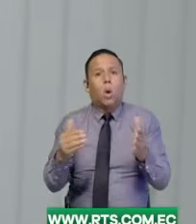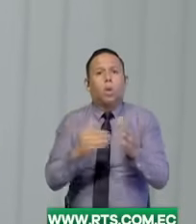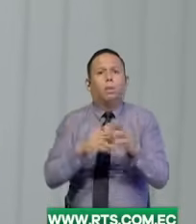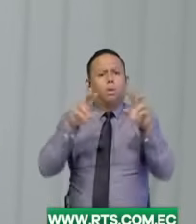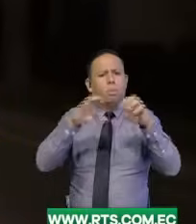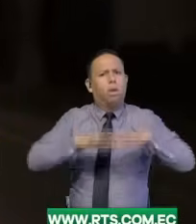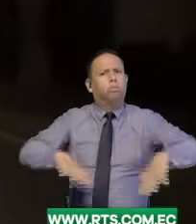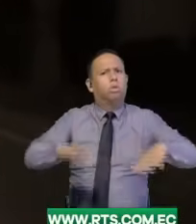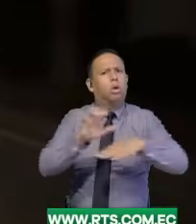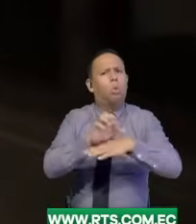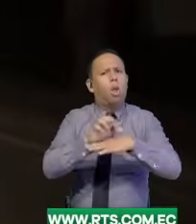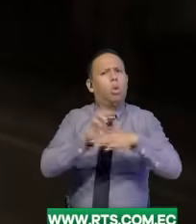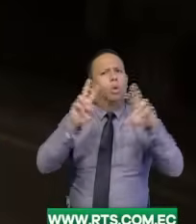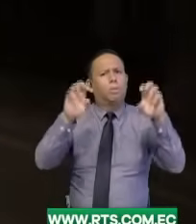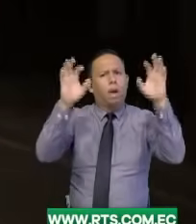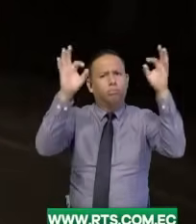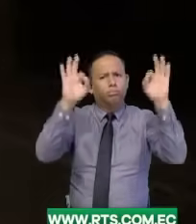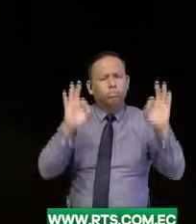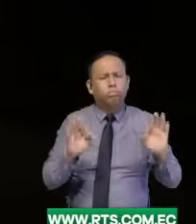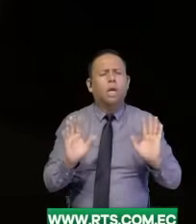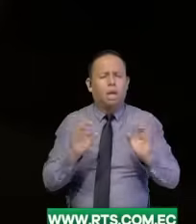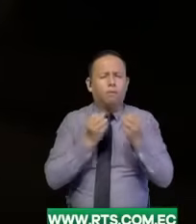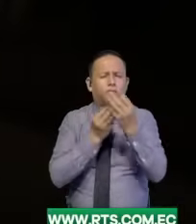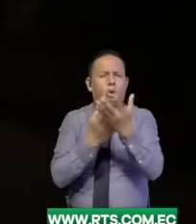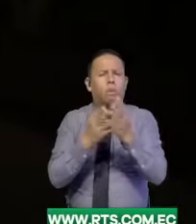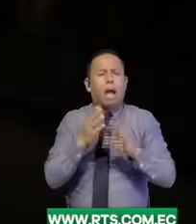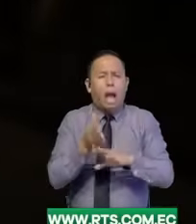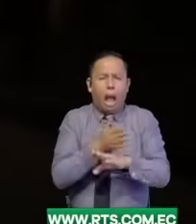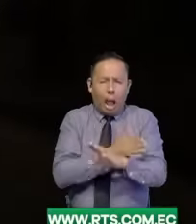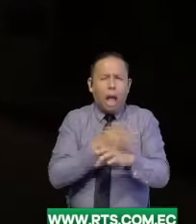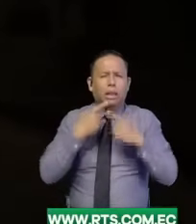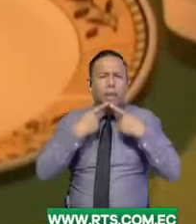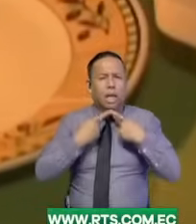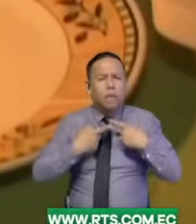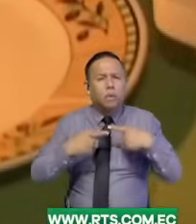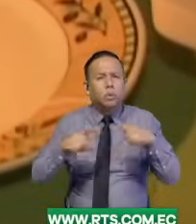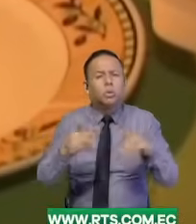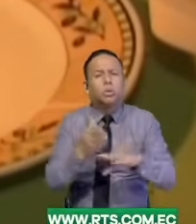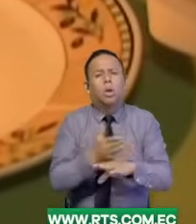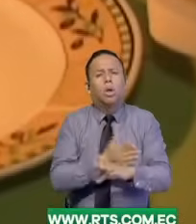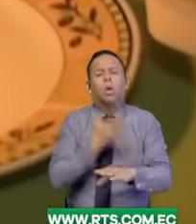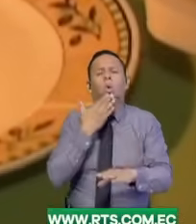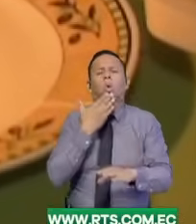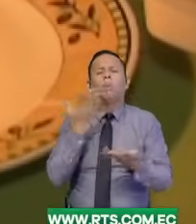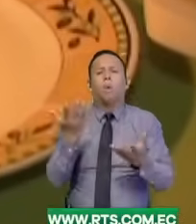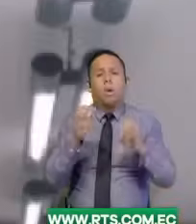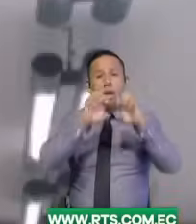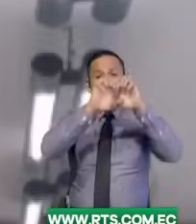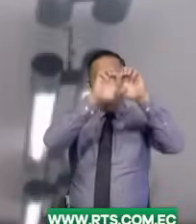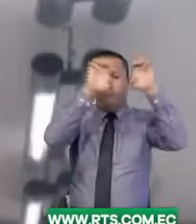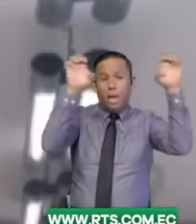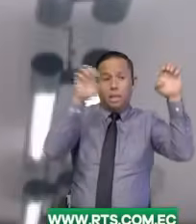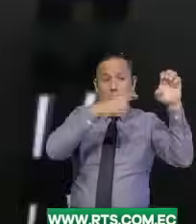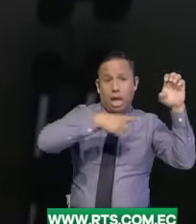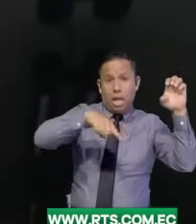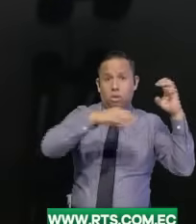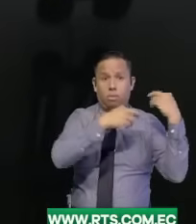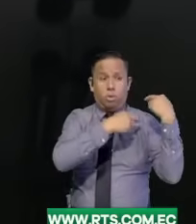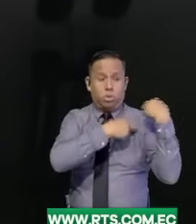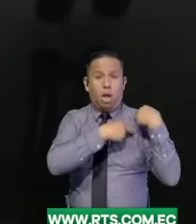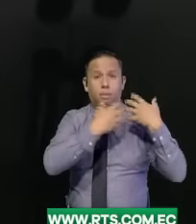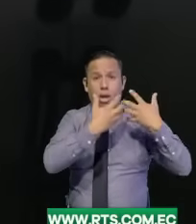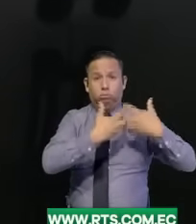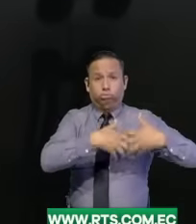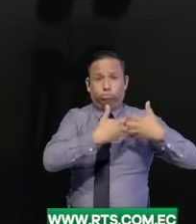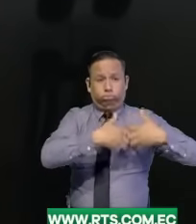país. En el espacio se refirió a los cortes de luz que habían sido anunciados días antes por parte de las empresas distribuidoras de energía. En